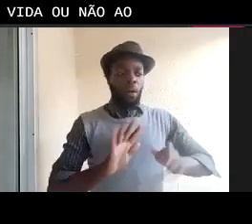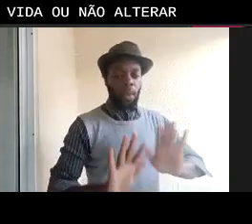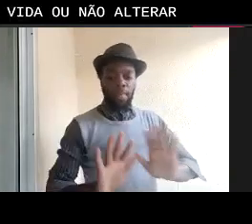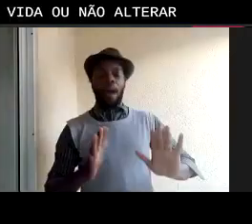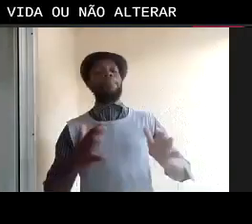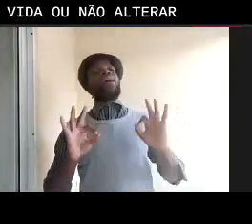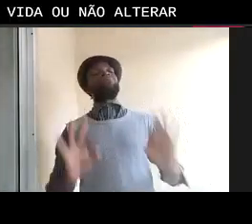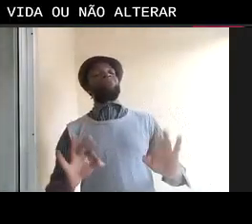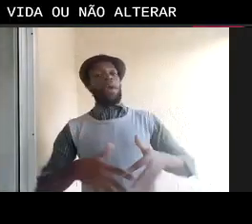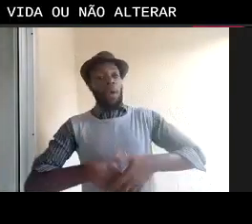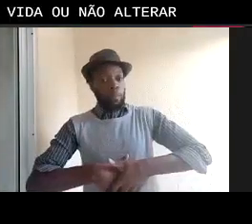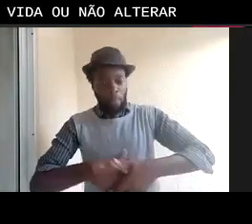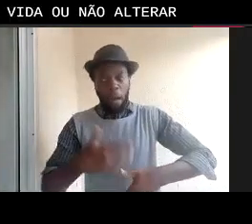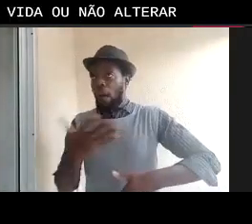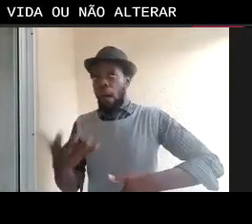por no poderle dar